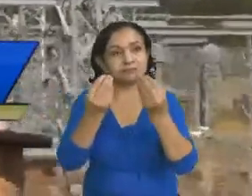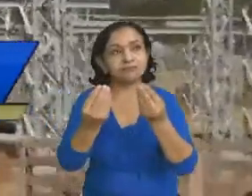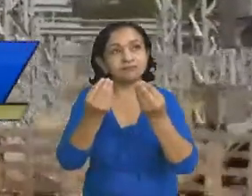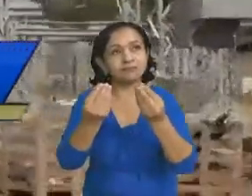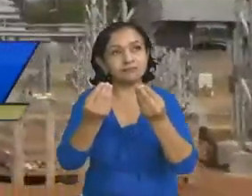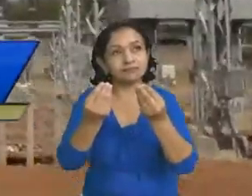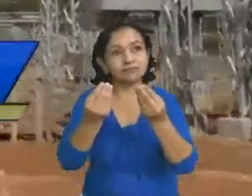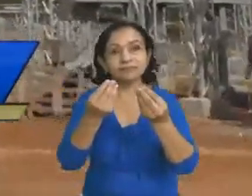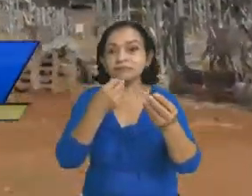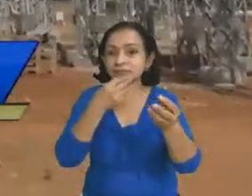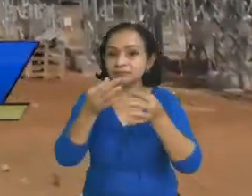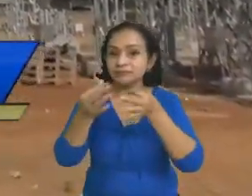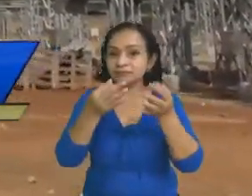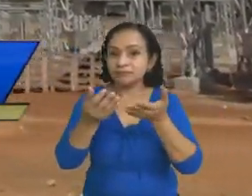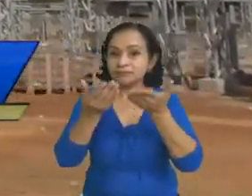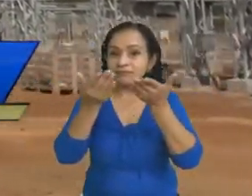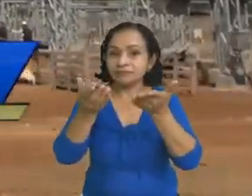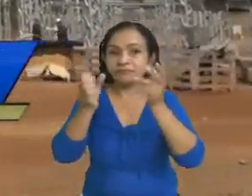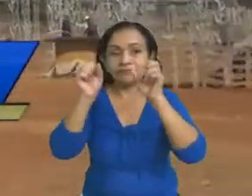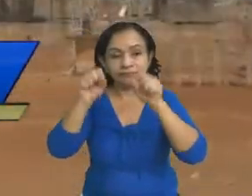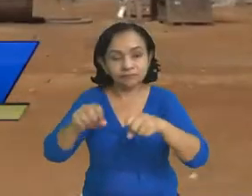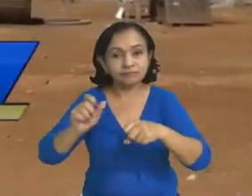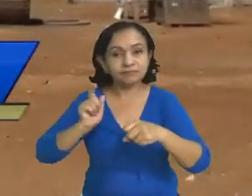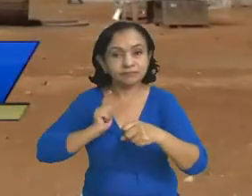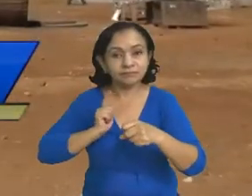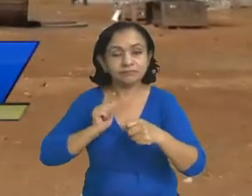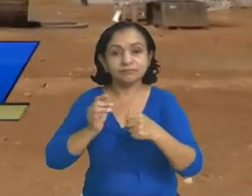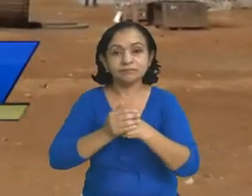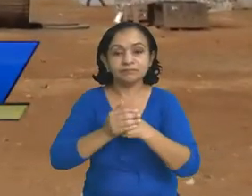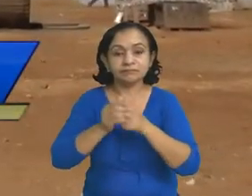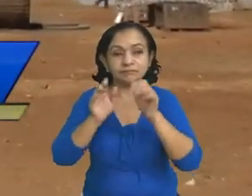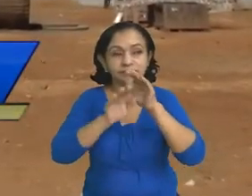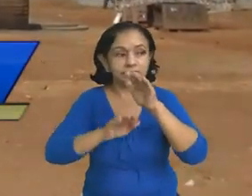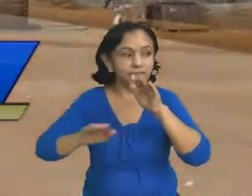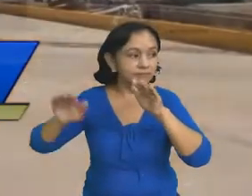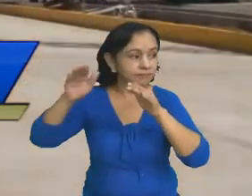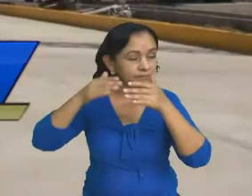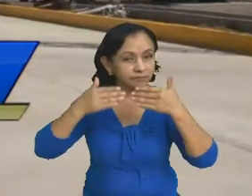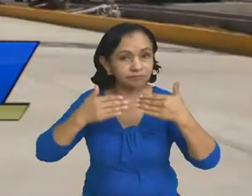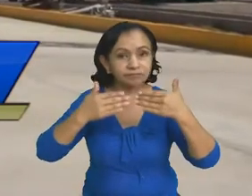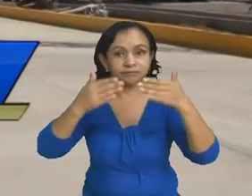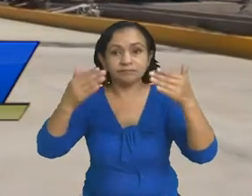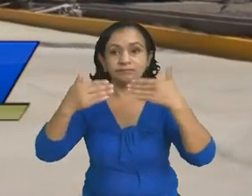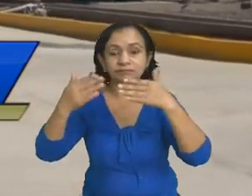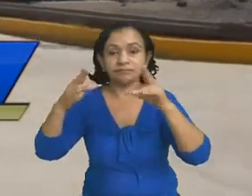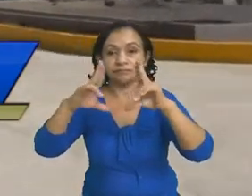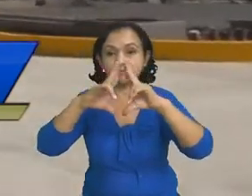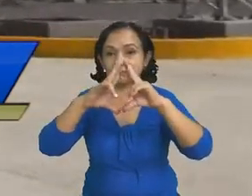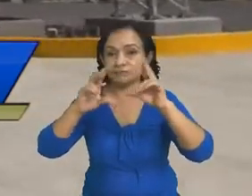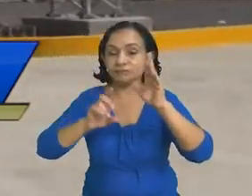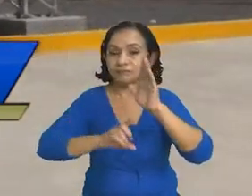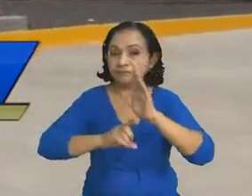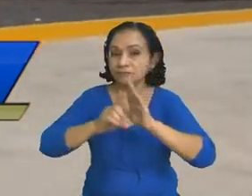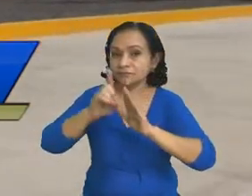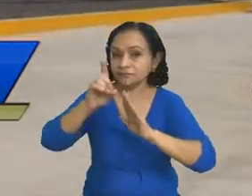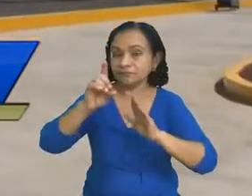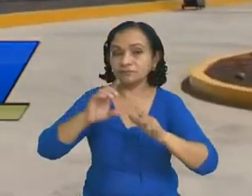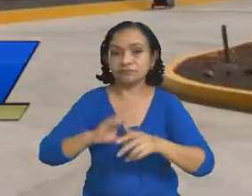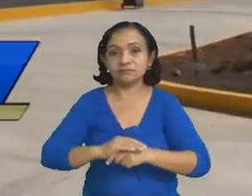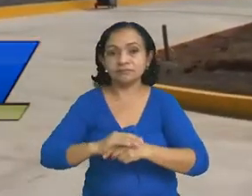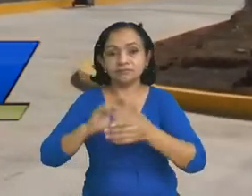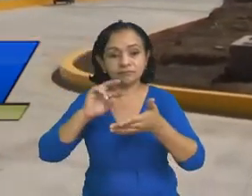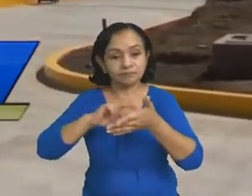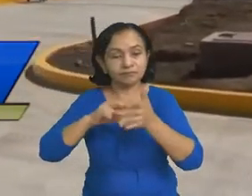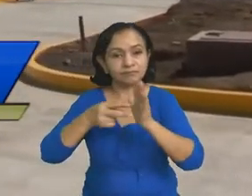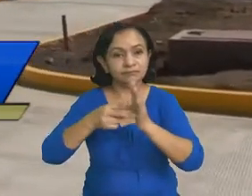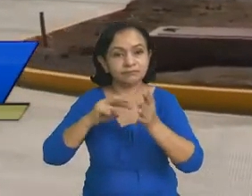Y lo que estamos dando es capacidad para atender crecimiento y oportunidad en el país de desarrollo. En este sentido